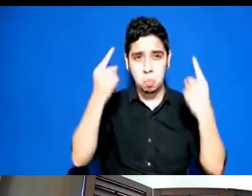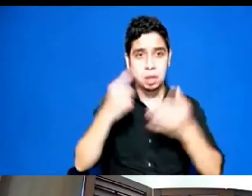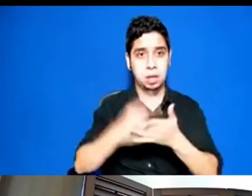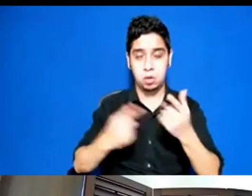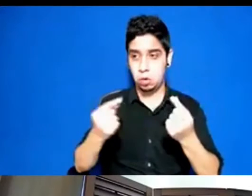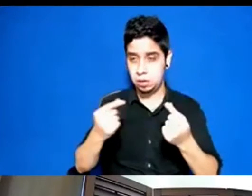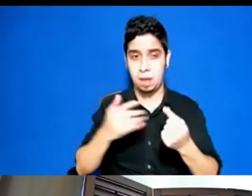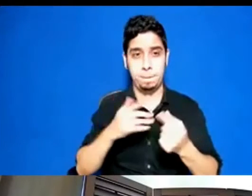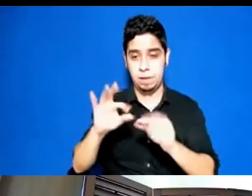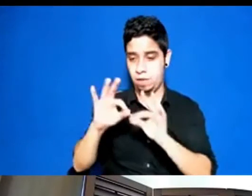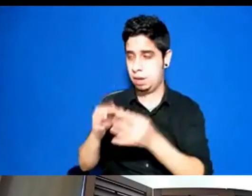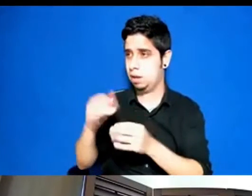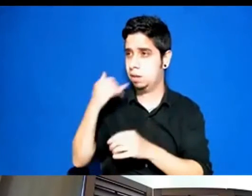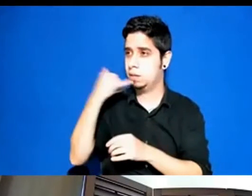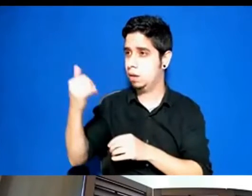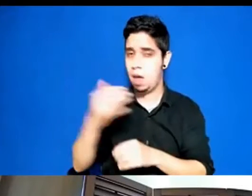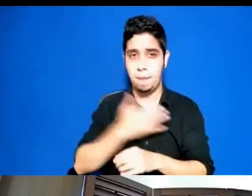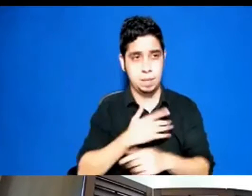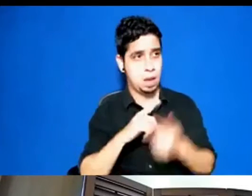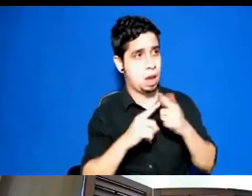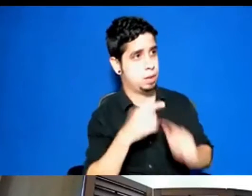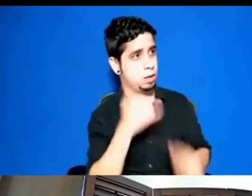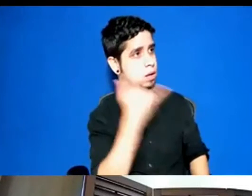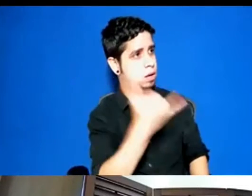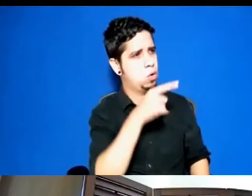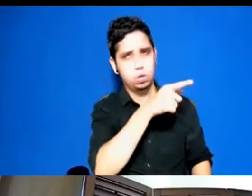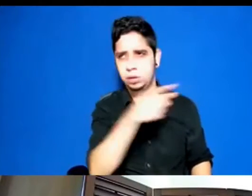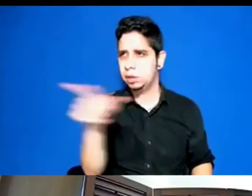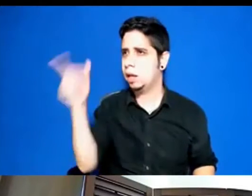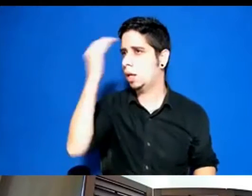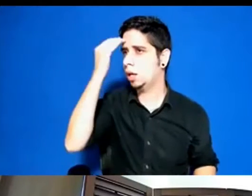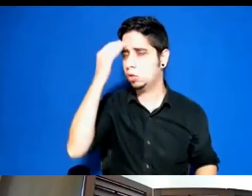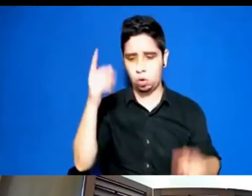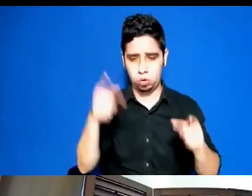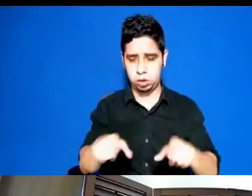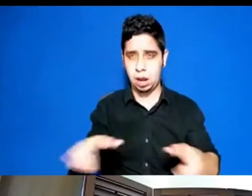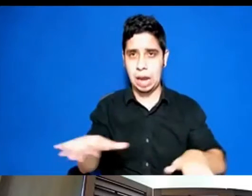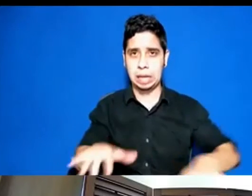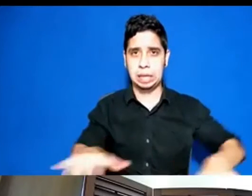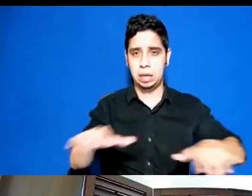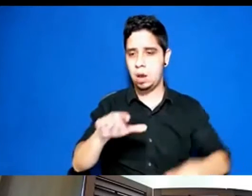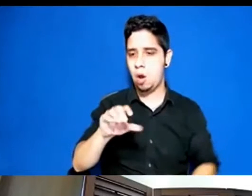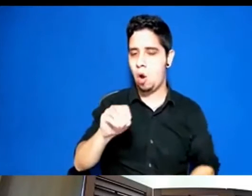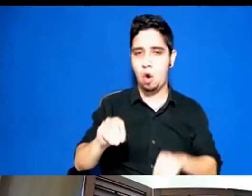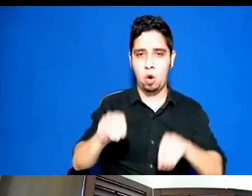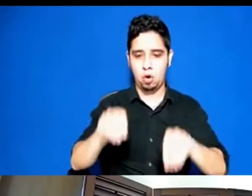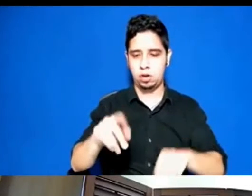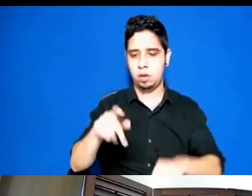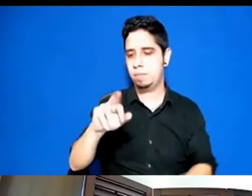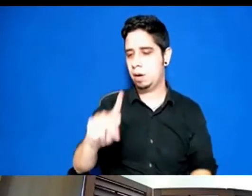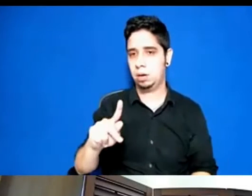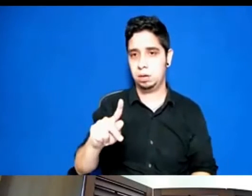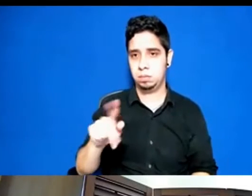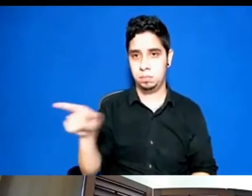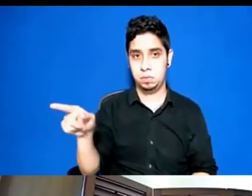amigos. Mira, ¿ustedes sabían que esto está pasando aquí en Ocean? Todo el mundo me dijo, yo